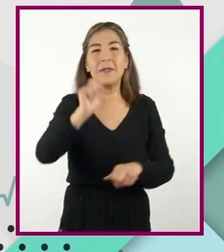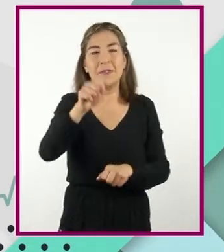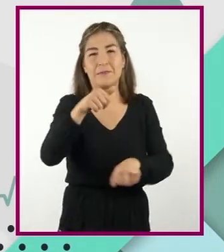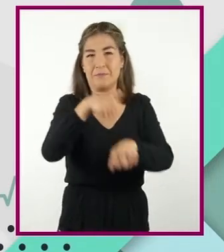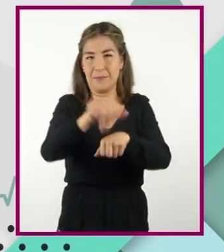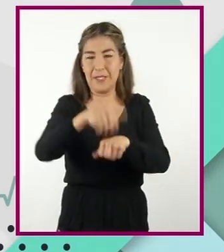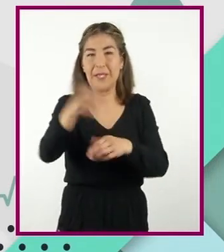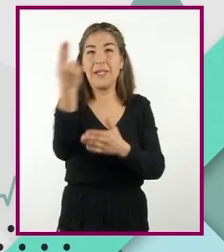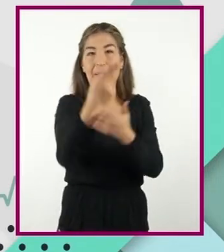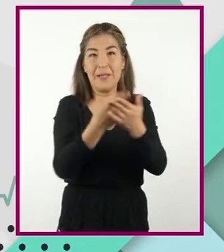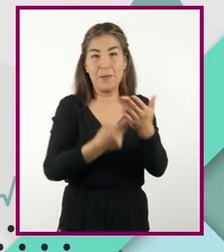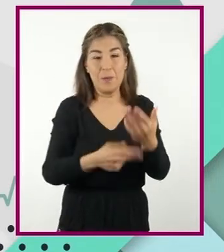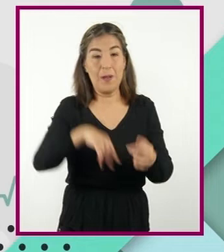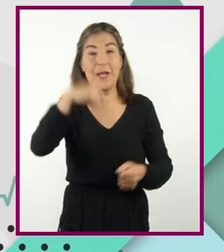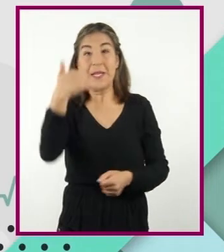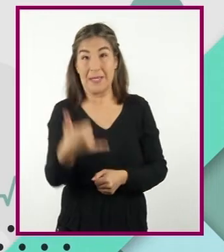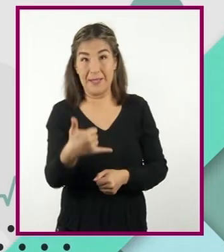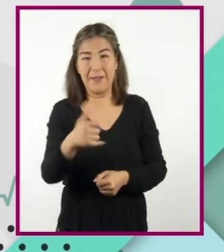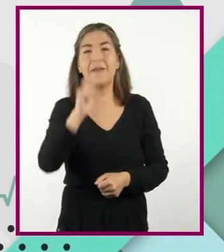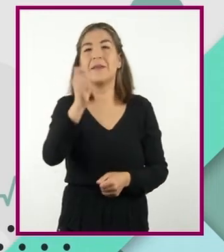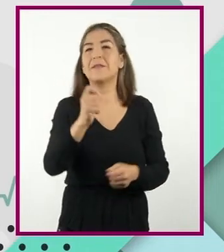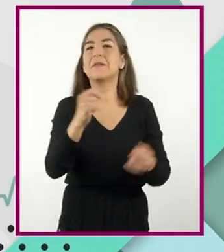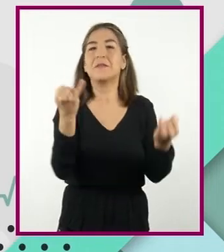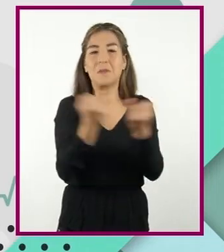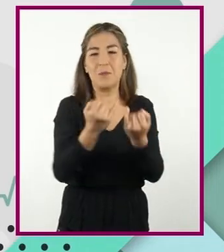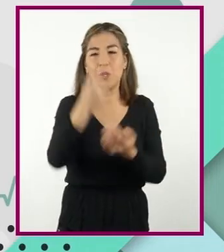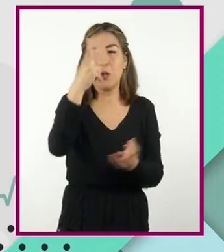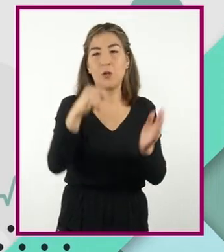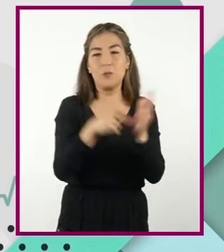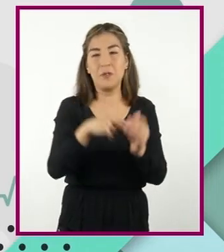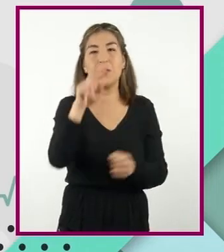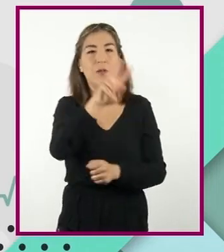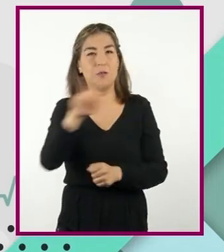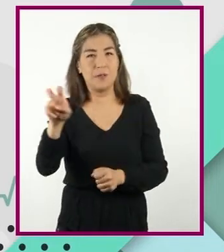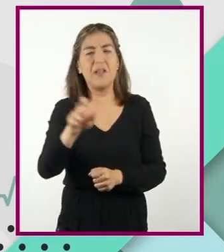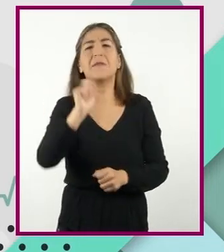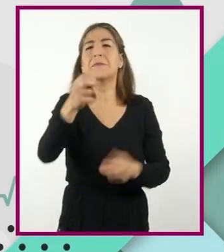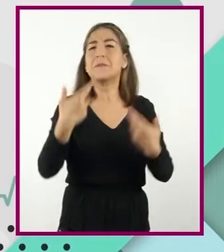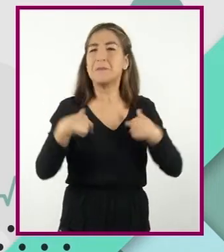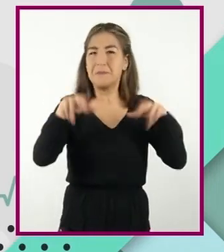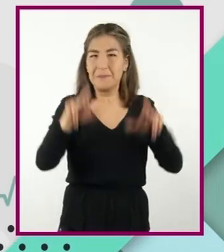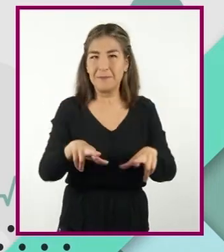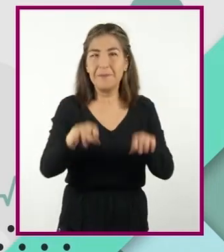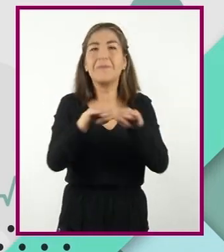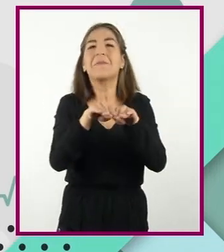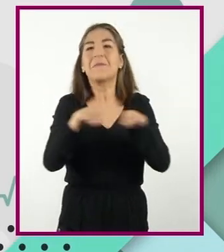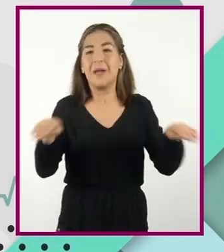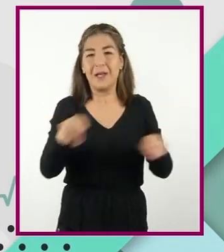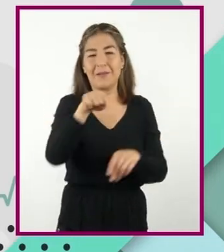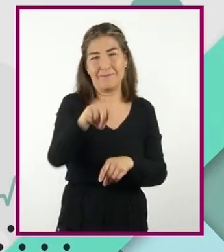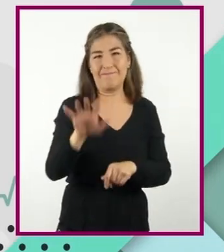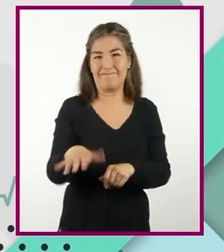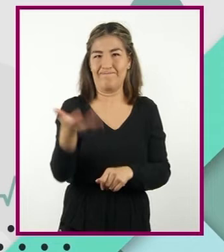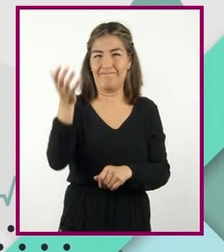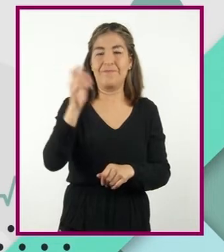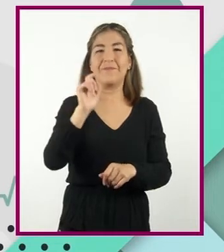dibujo, y Y es igual a 2200, que representa la medida real de la